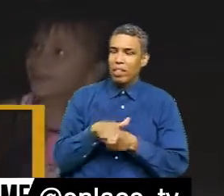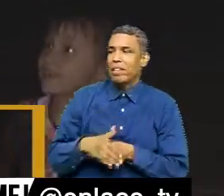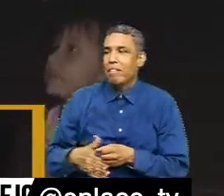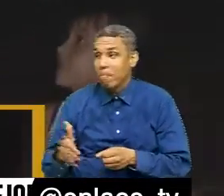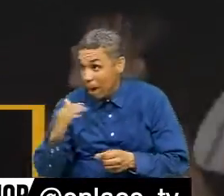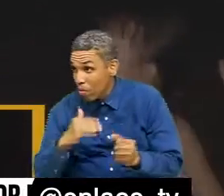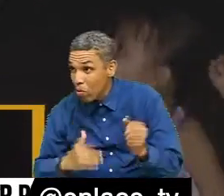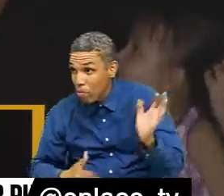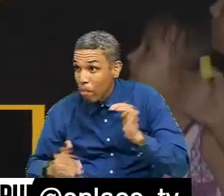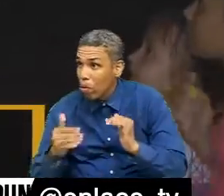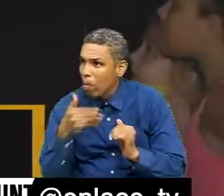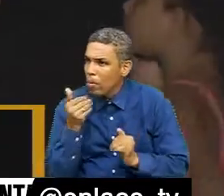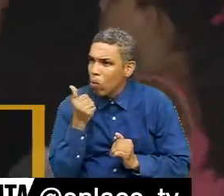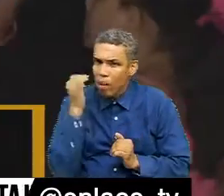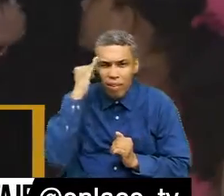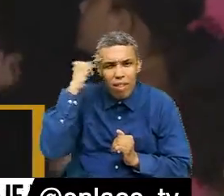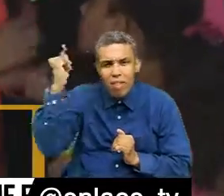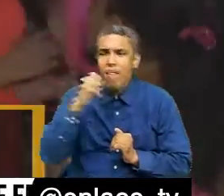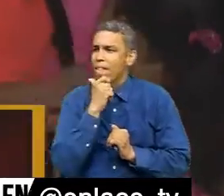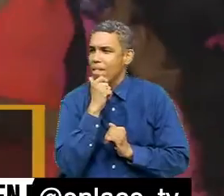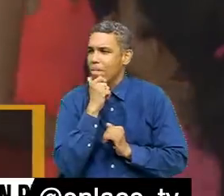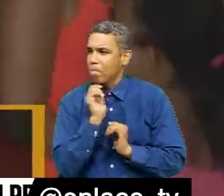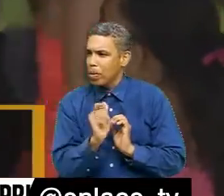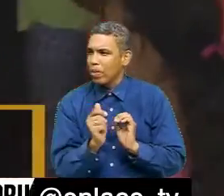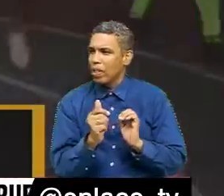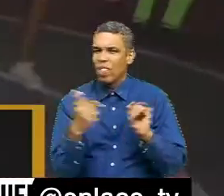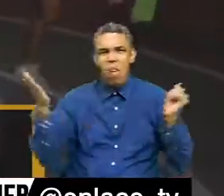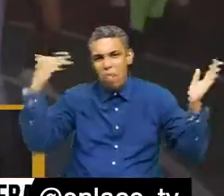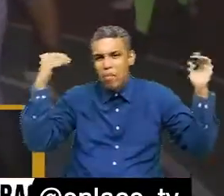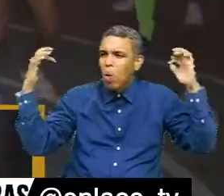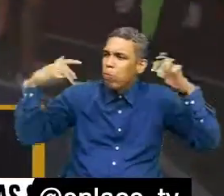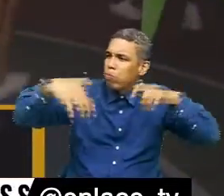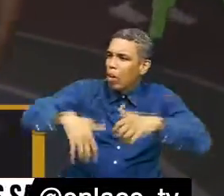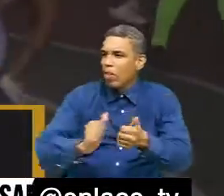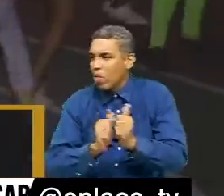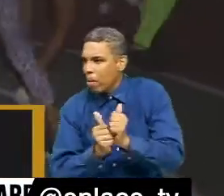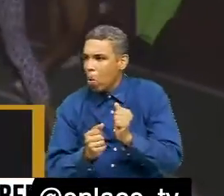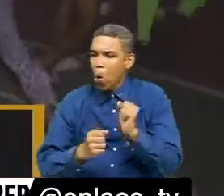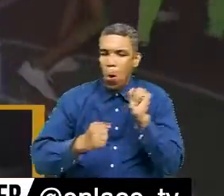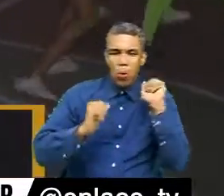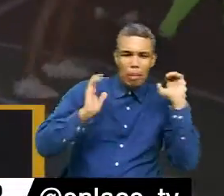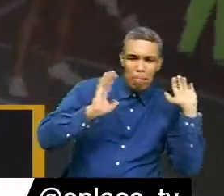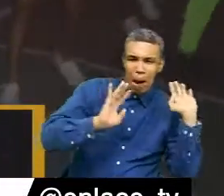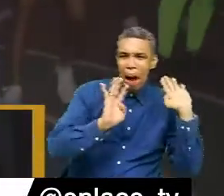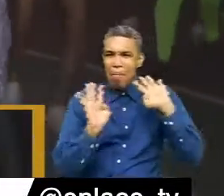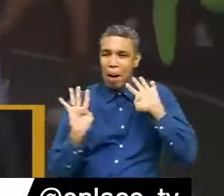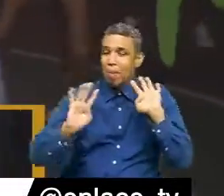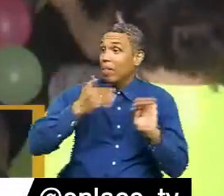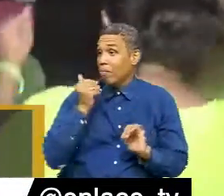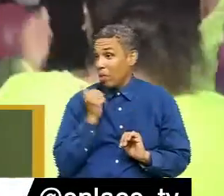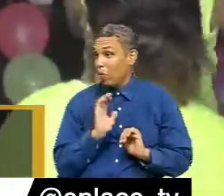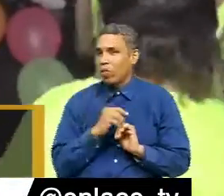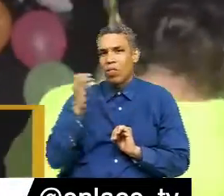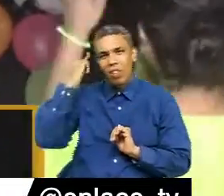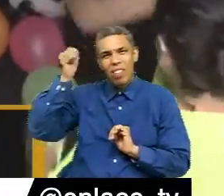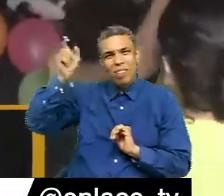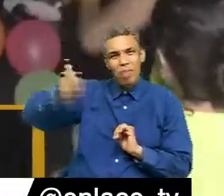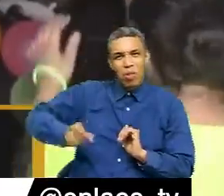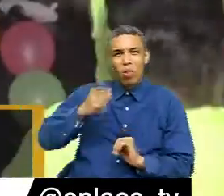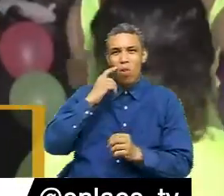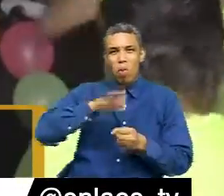al presidente de la Junta y me dijo que sí. Y en esta noche entonces estamos gozando de la Rumba Neón, haciendo deporte al